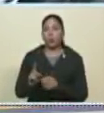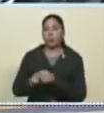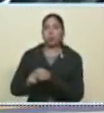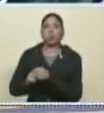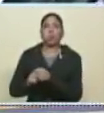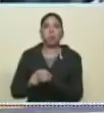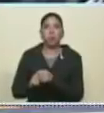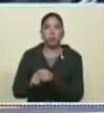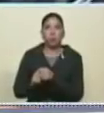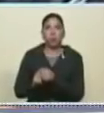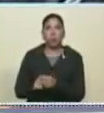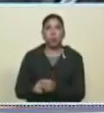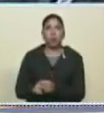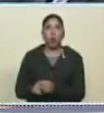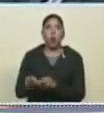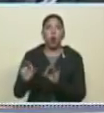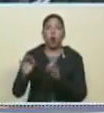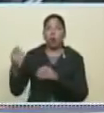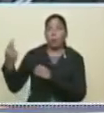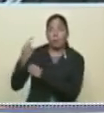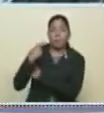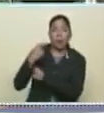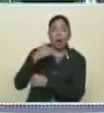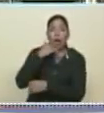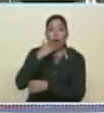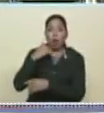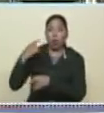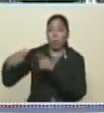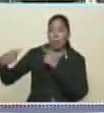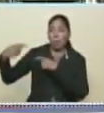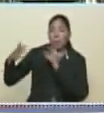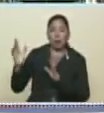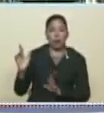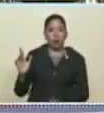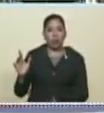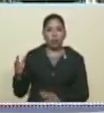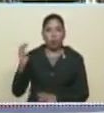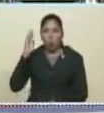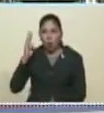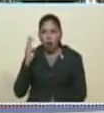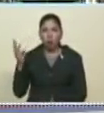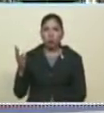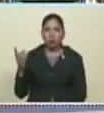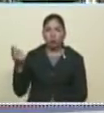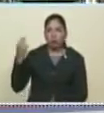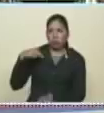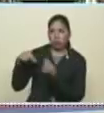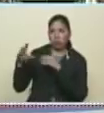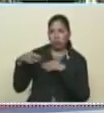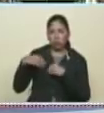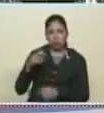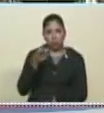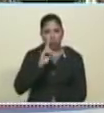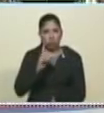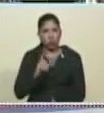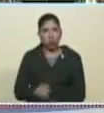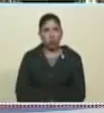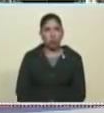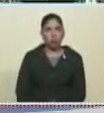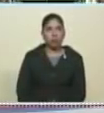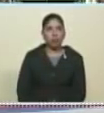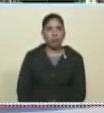con Washington y sus órdenes, las que benefician el clima político nacional de